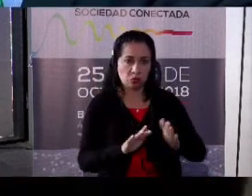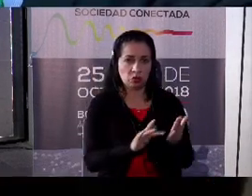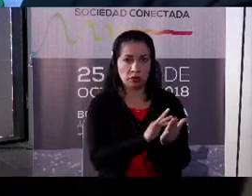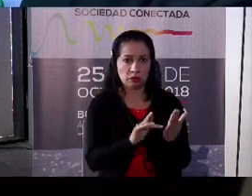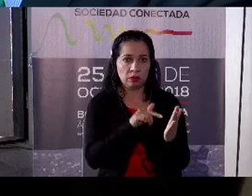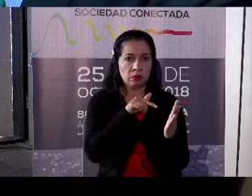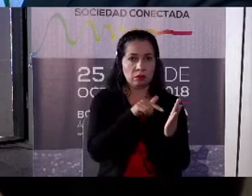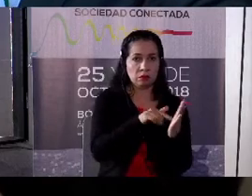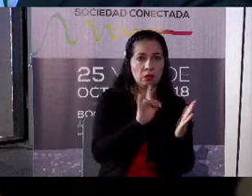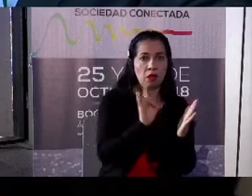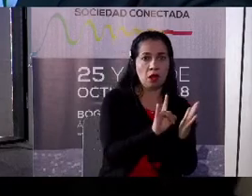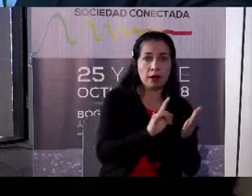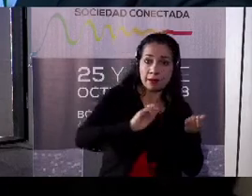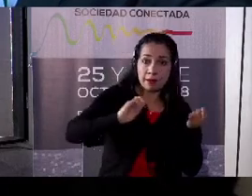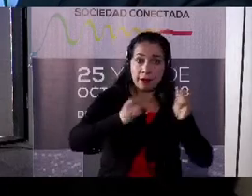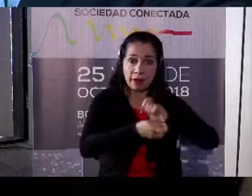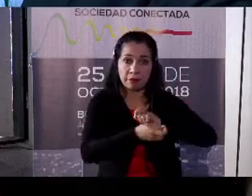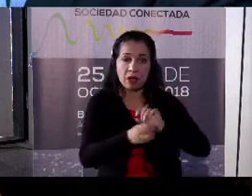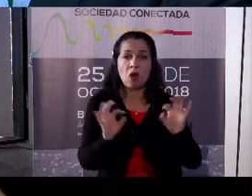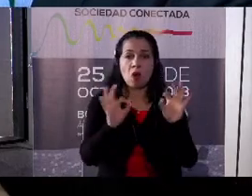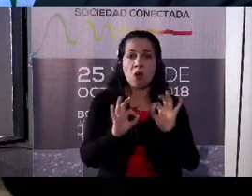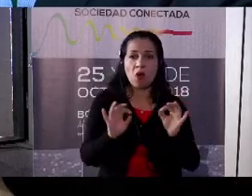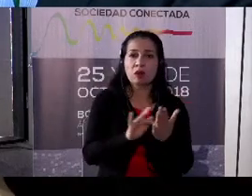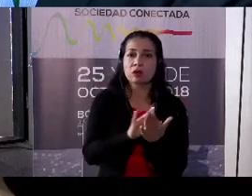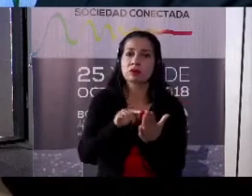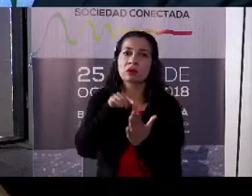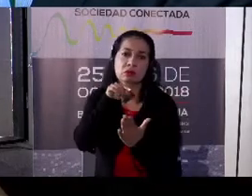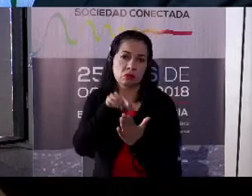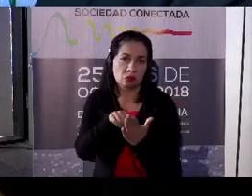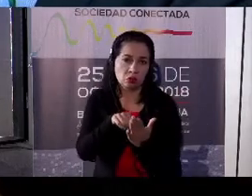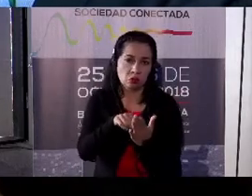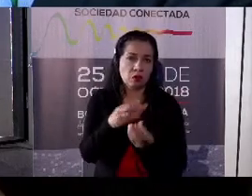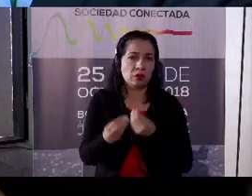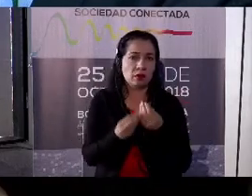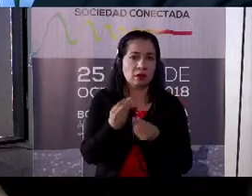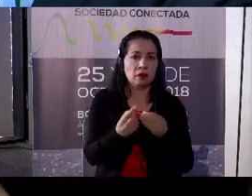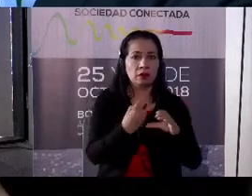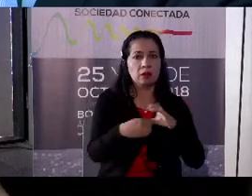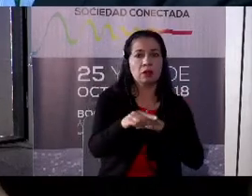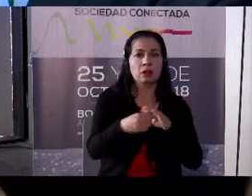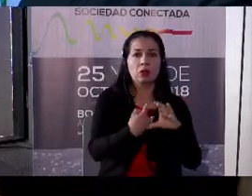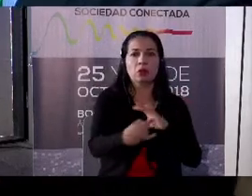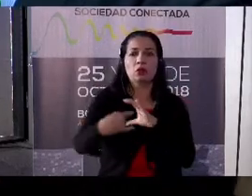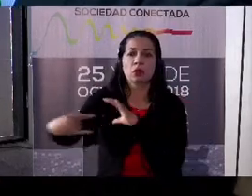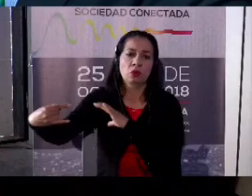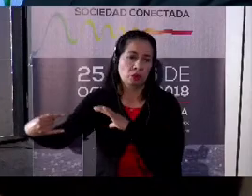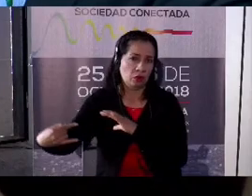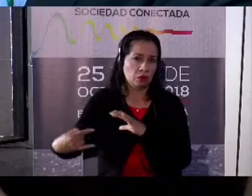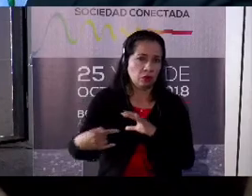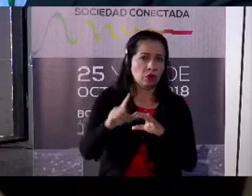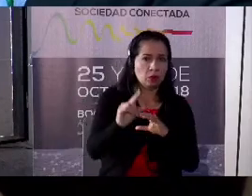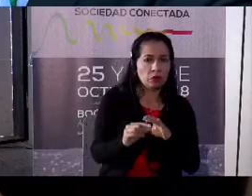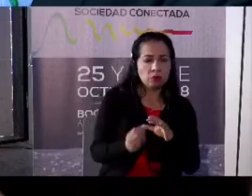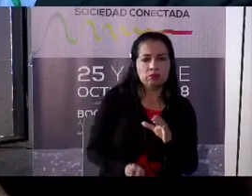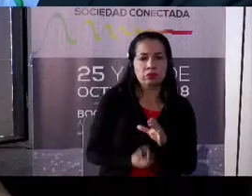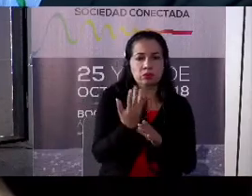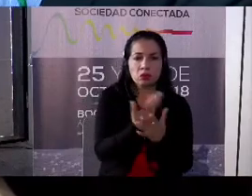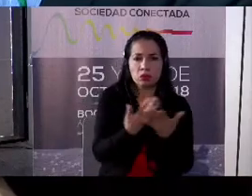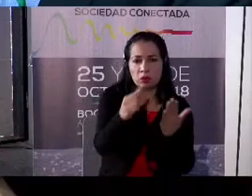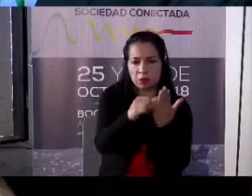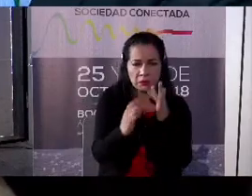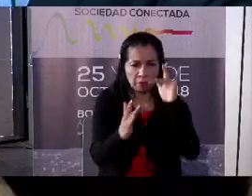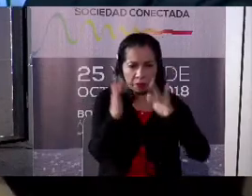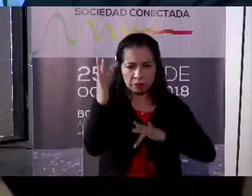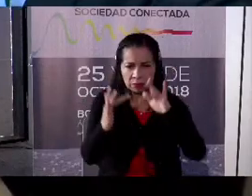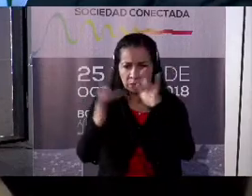deja de ser estacionario o un dispositivo que se supone que envía tramas de muy poco tamaño empieza a generar patrones que no corresponden con su